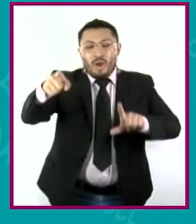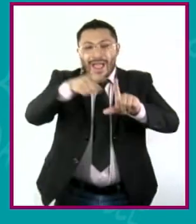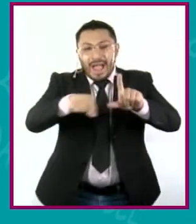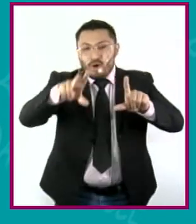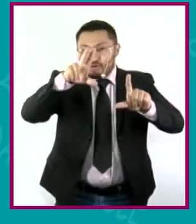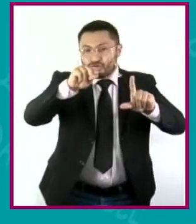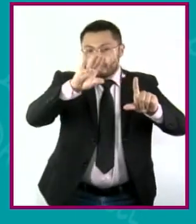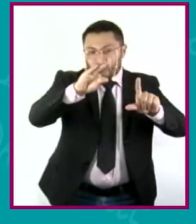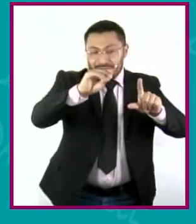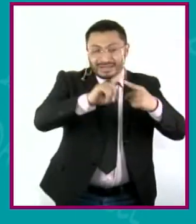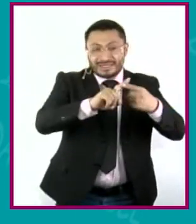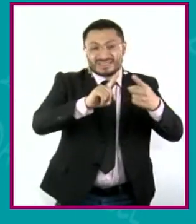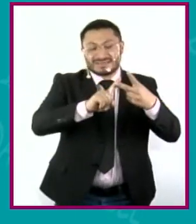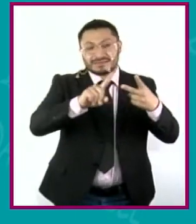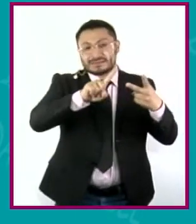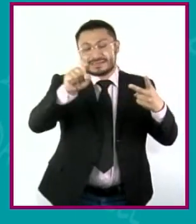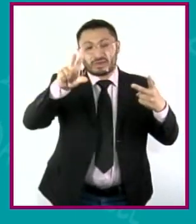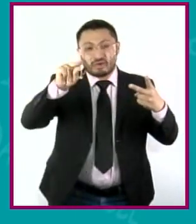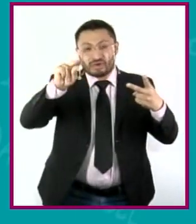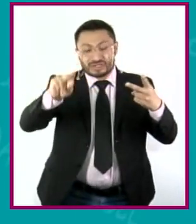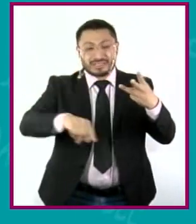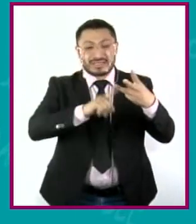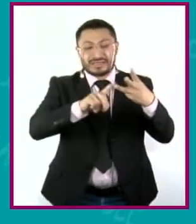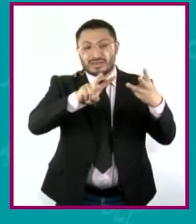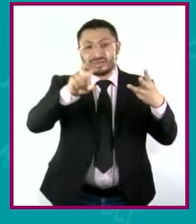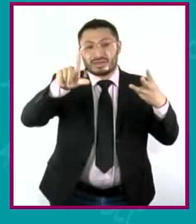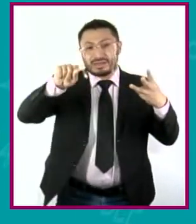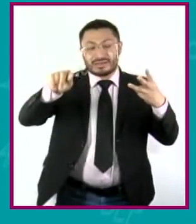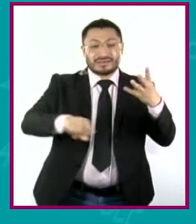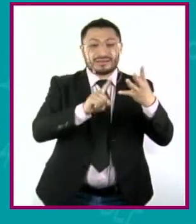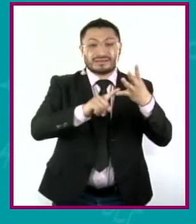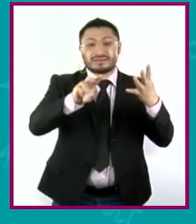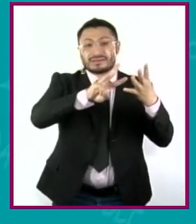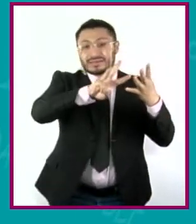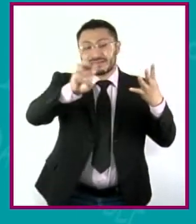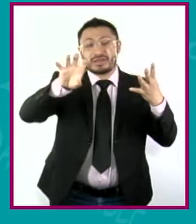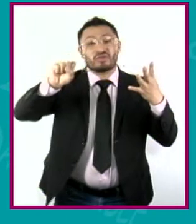90, 180, 270 y 360.